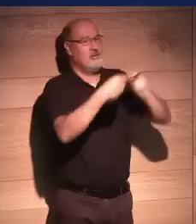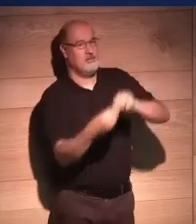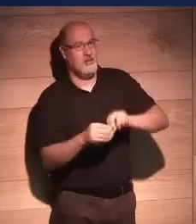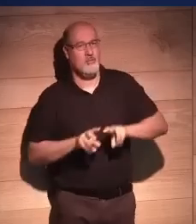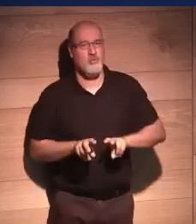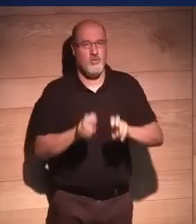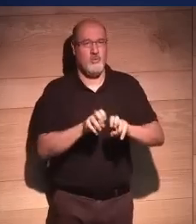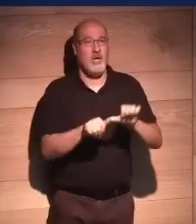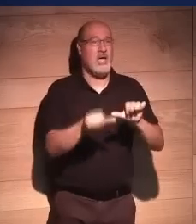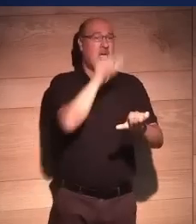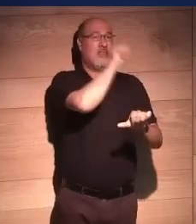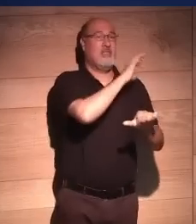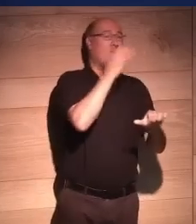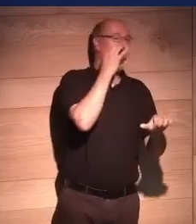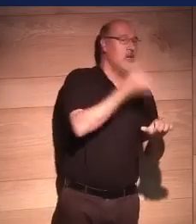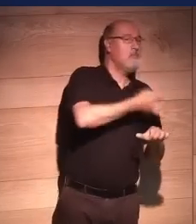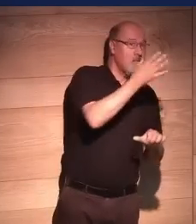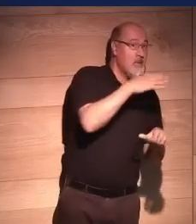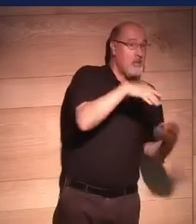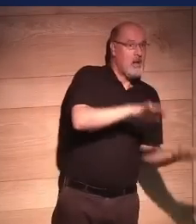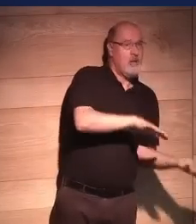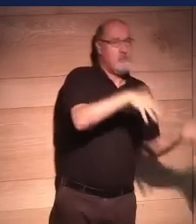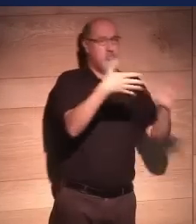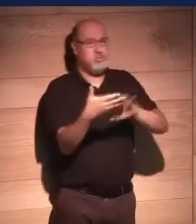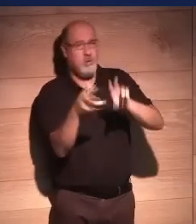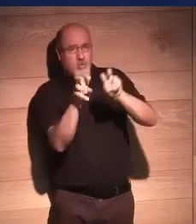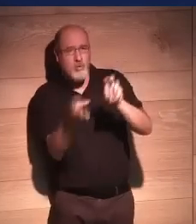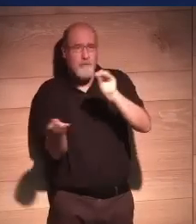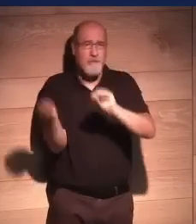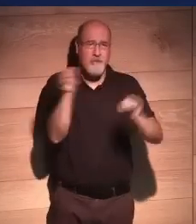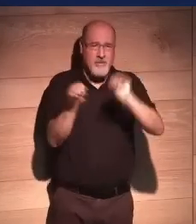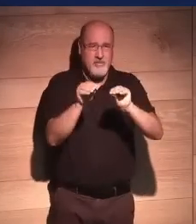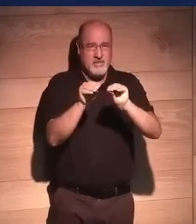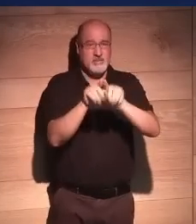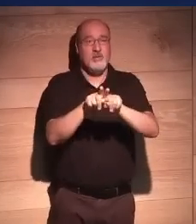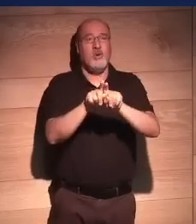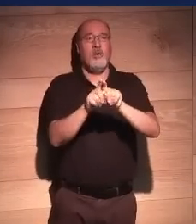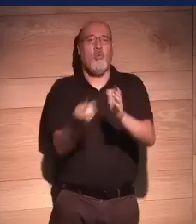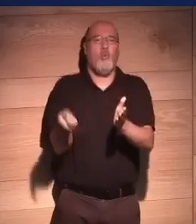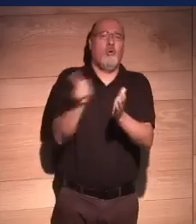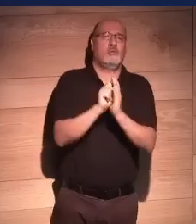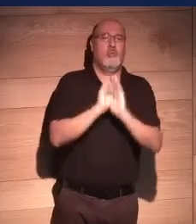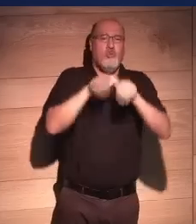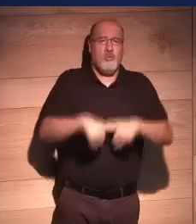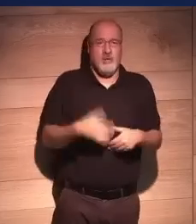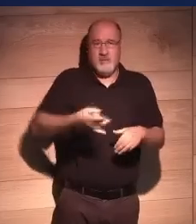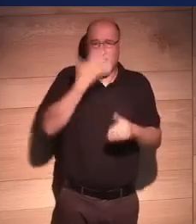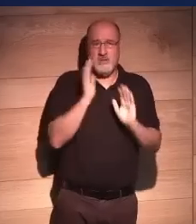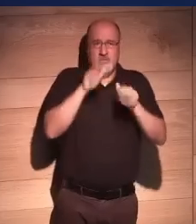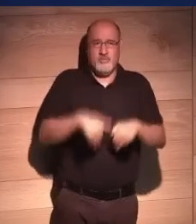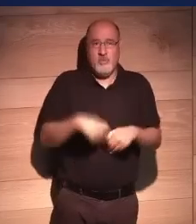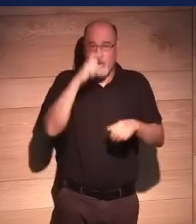era invención cuando tú la vivías en directo, ¿no? Y te permite reinventar ese recuerdo que